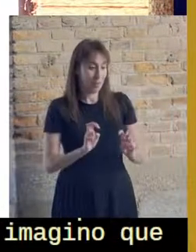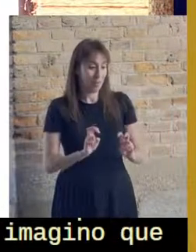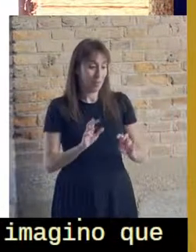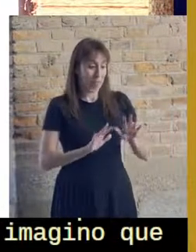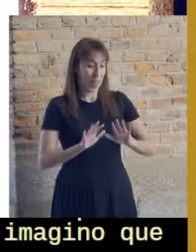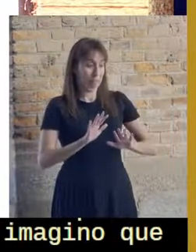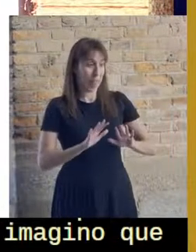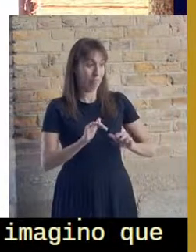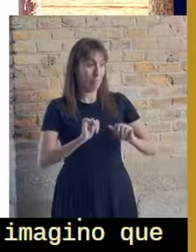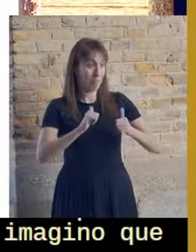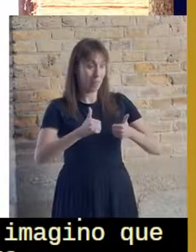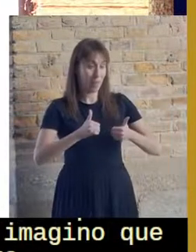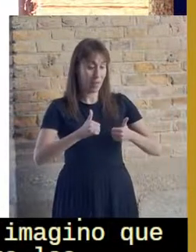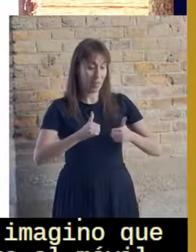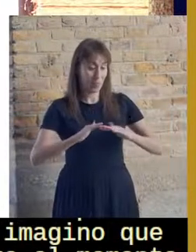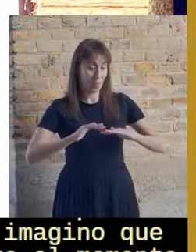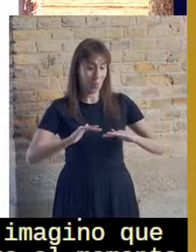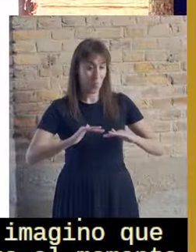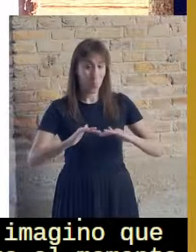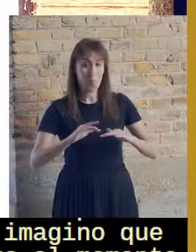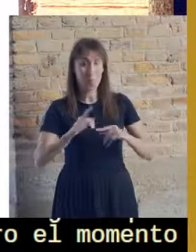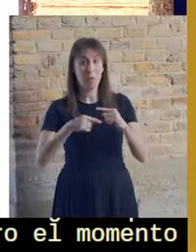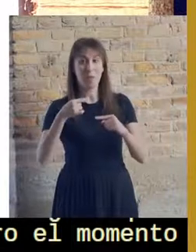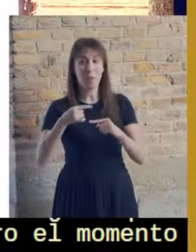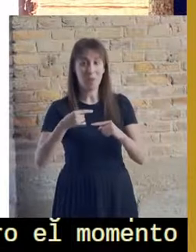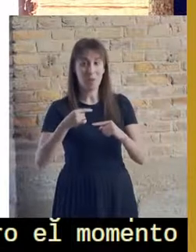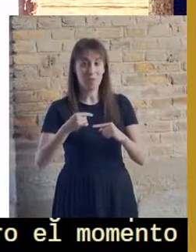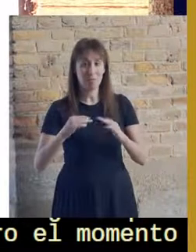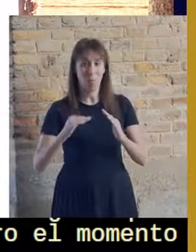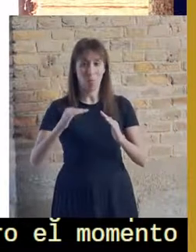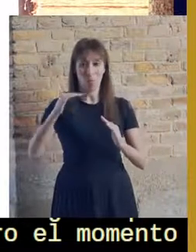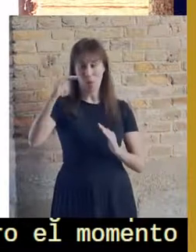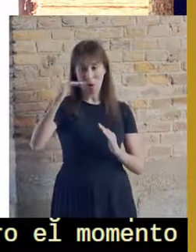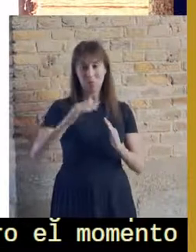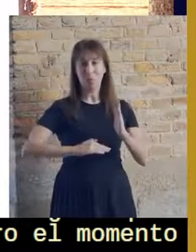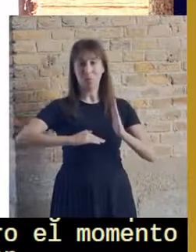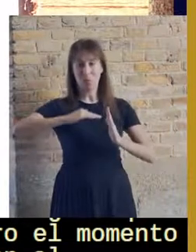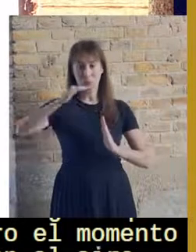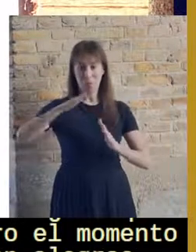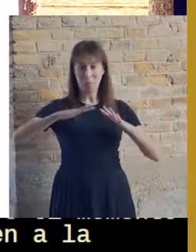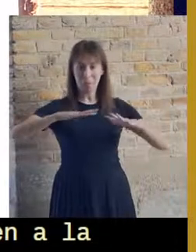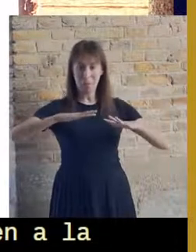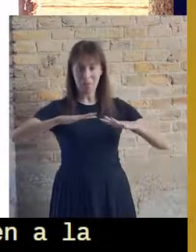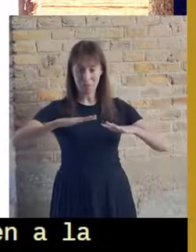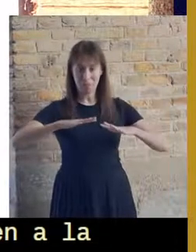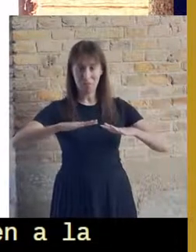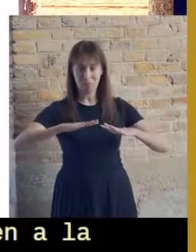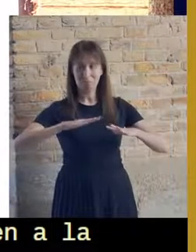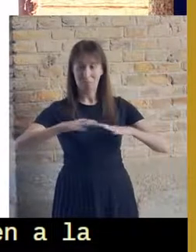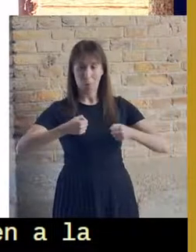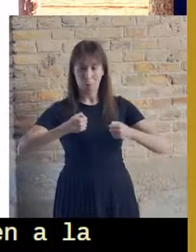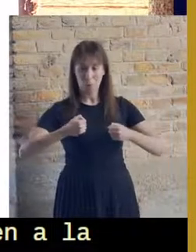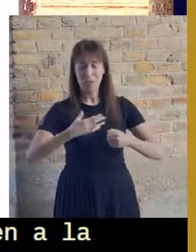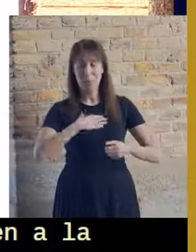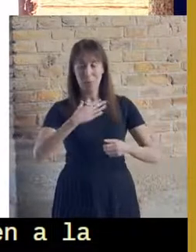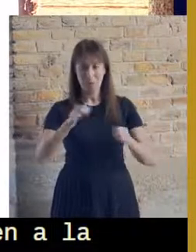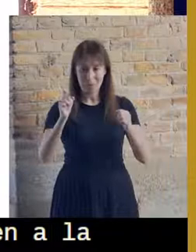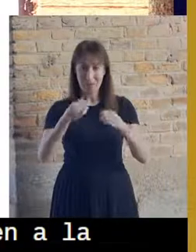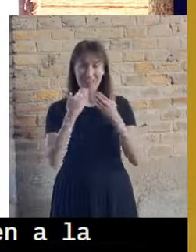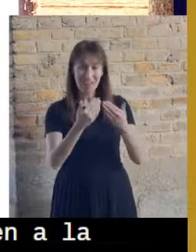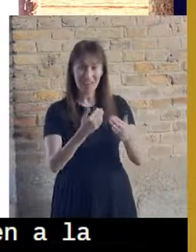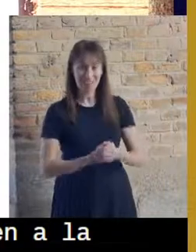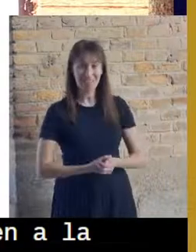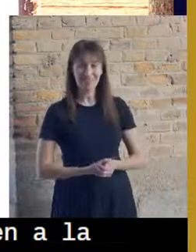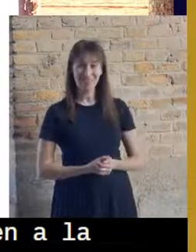tal pues empiezas poco pero en el momento pues le vas dando volumen y tú le vas dando volumen a la vibración Sí vale